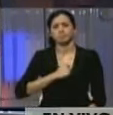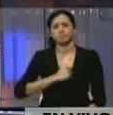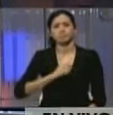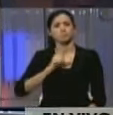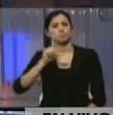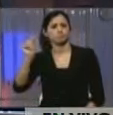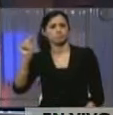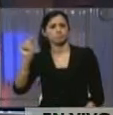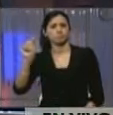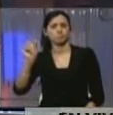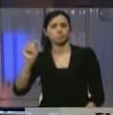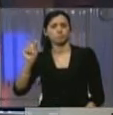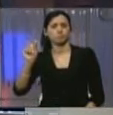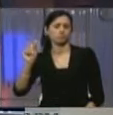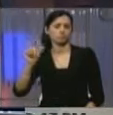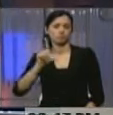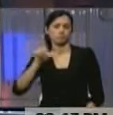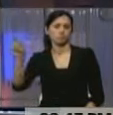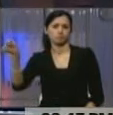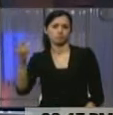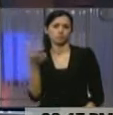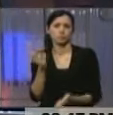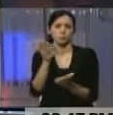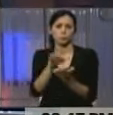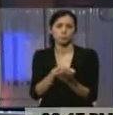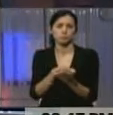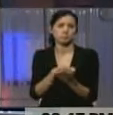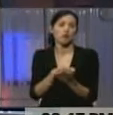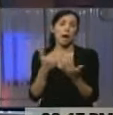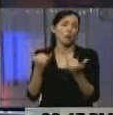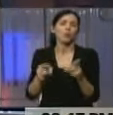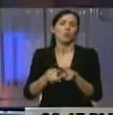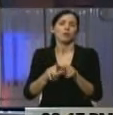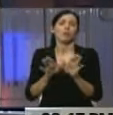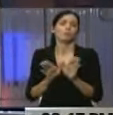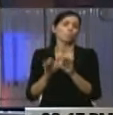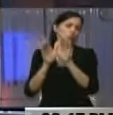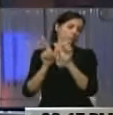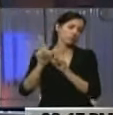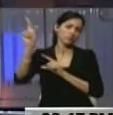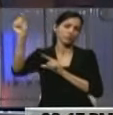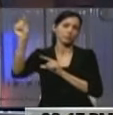partió de esta vida a volar alto, un hombre